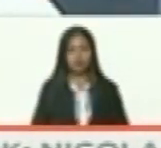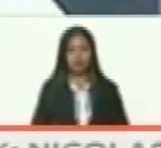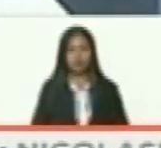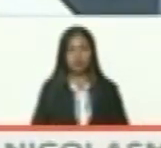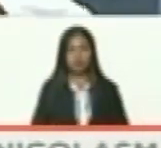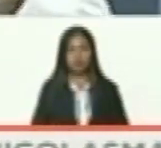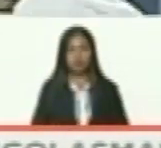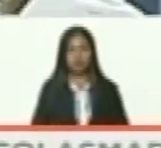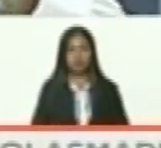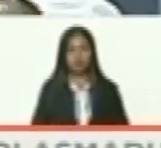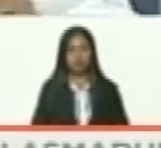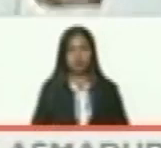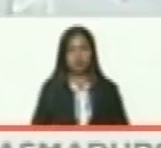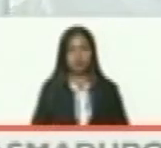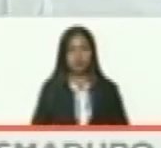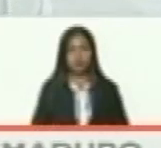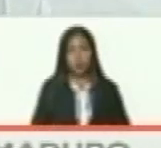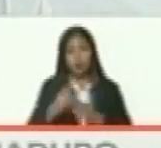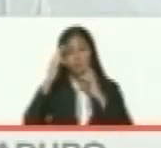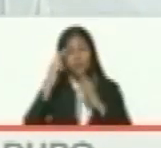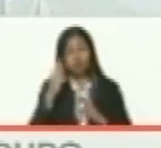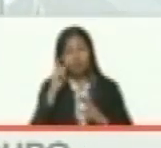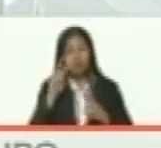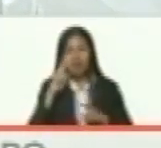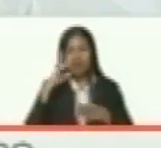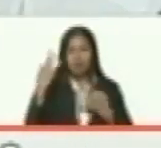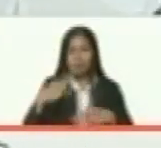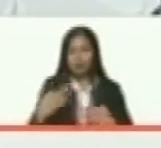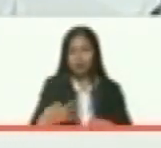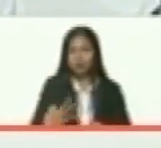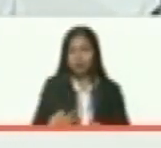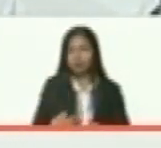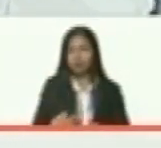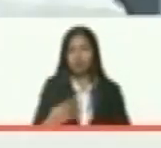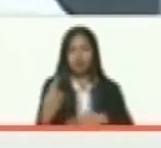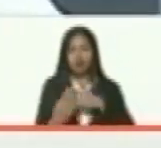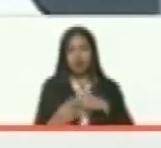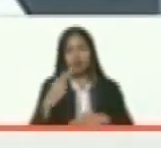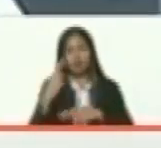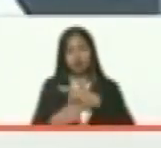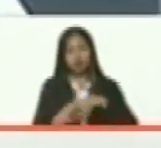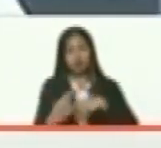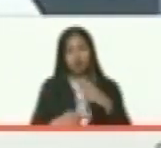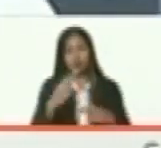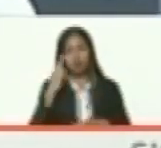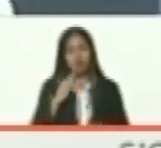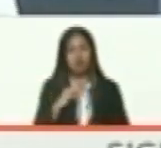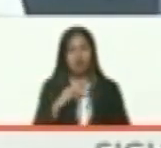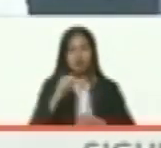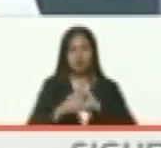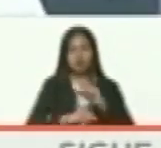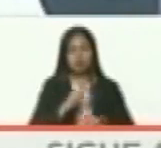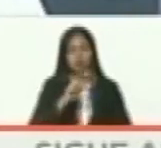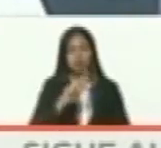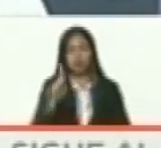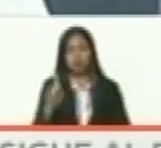Y con respeto escuche la verdad de la revolución bolivariana del siglo